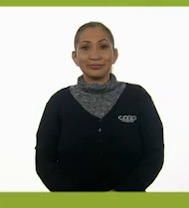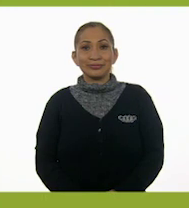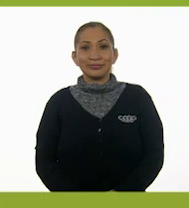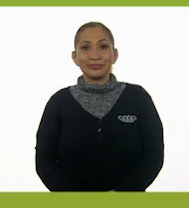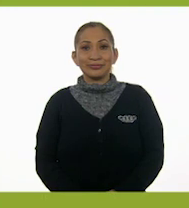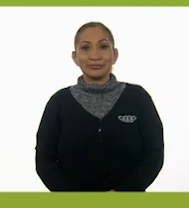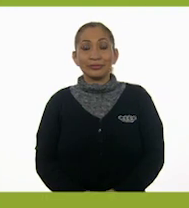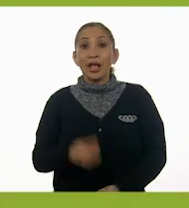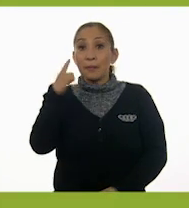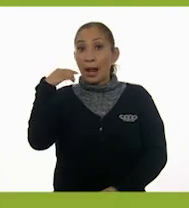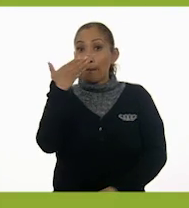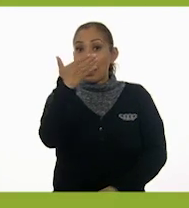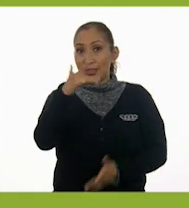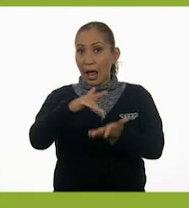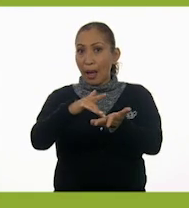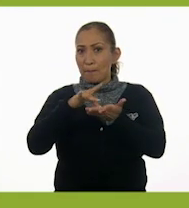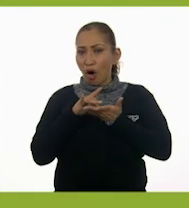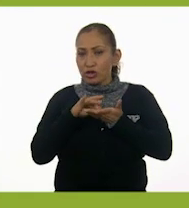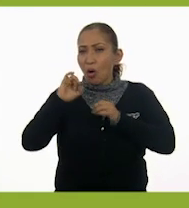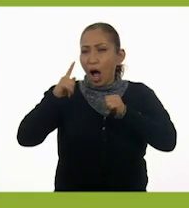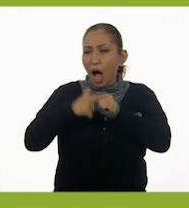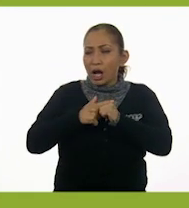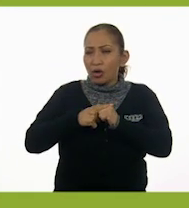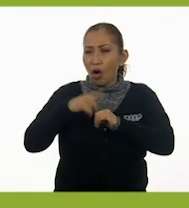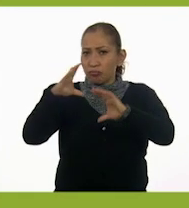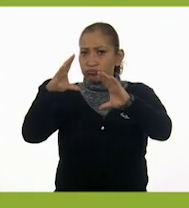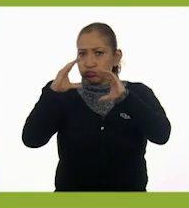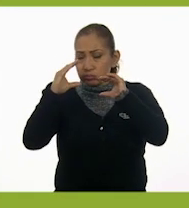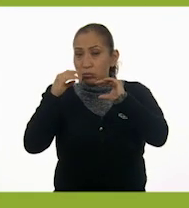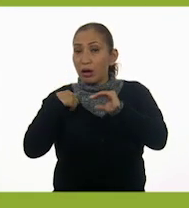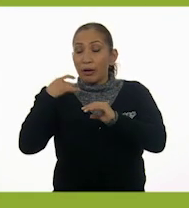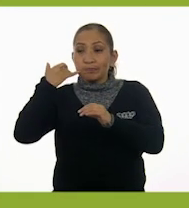800-734-7376. Para solicitar apoyo pedagógico,